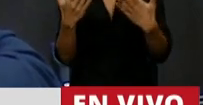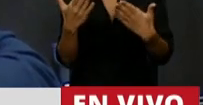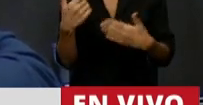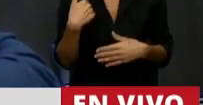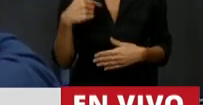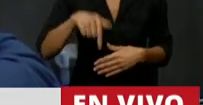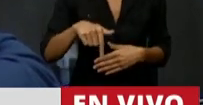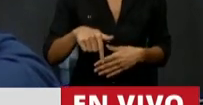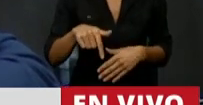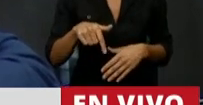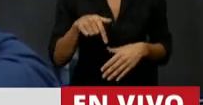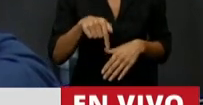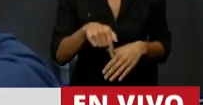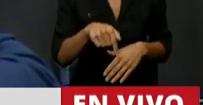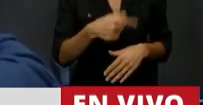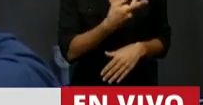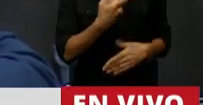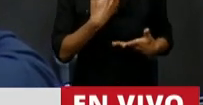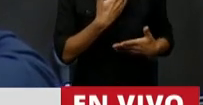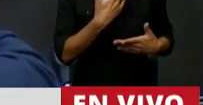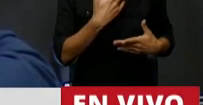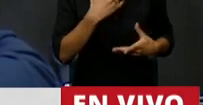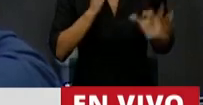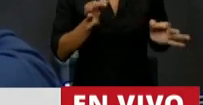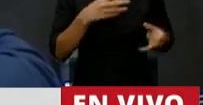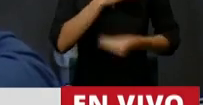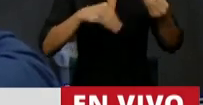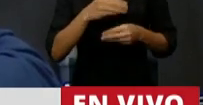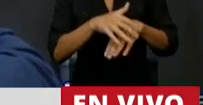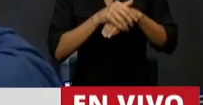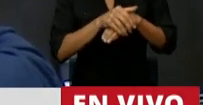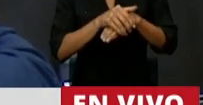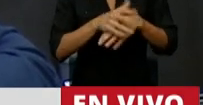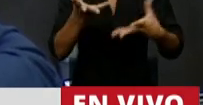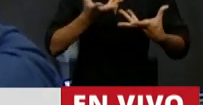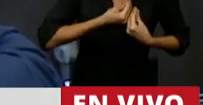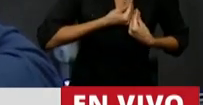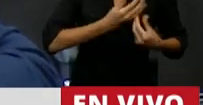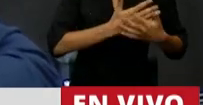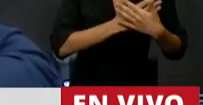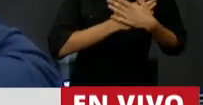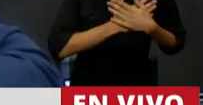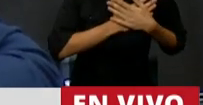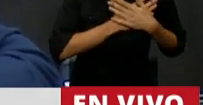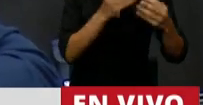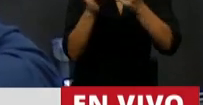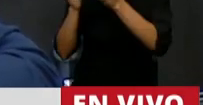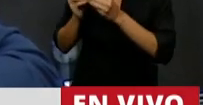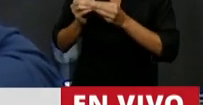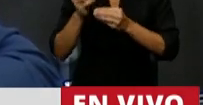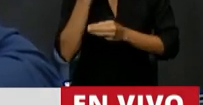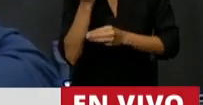estamos acompañados por el amor y el cariño de la familia, de los amigos, de las compañeras, de